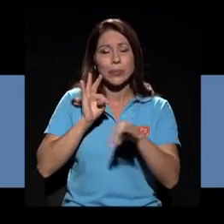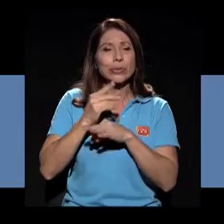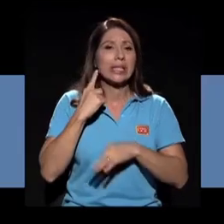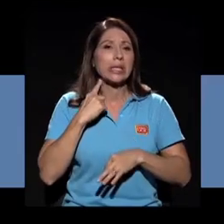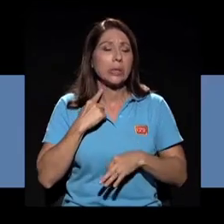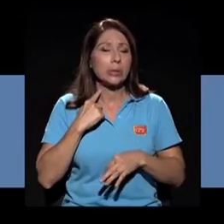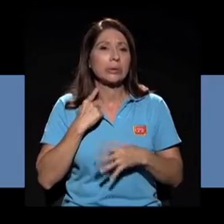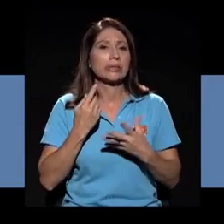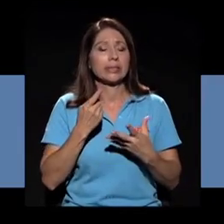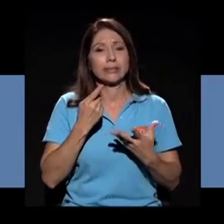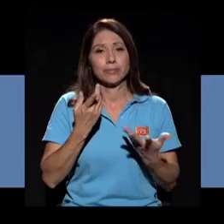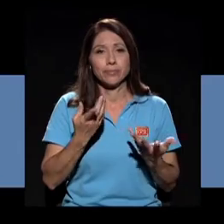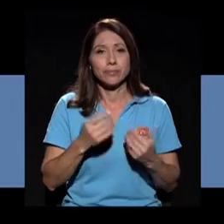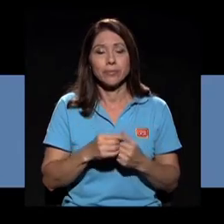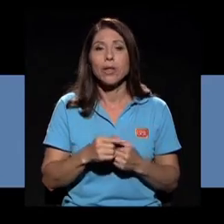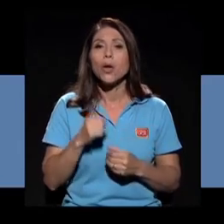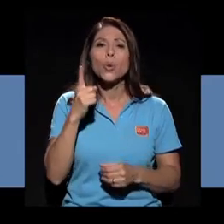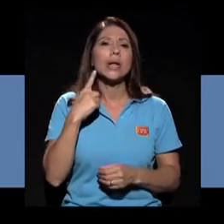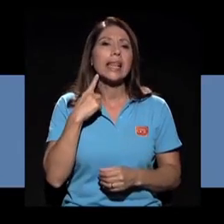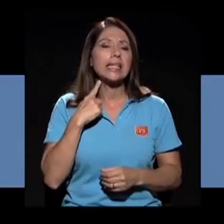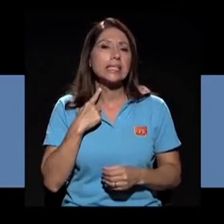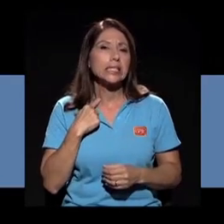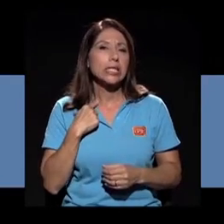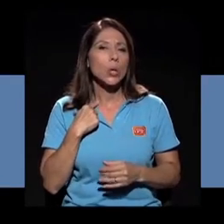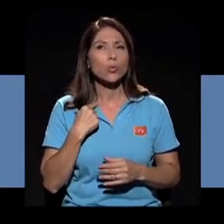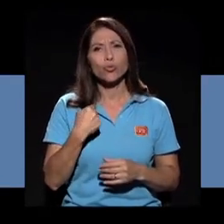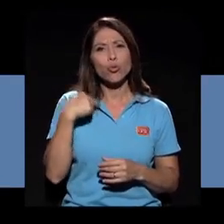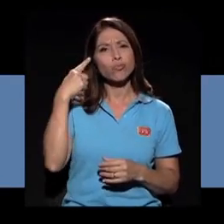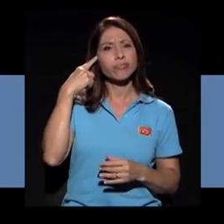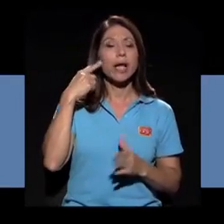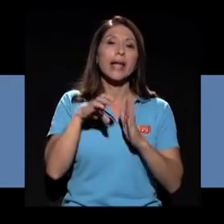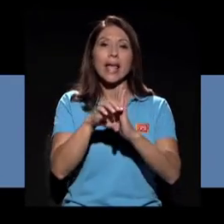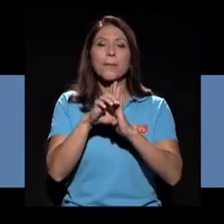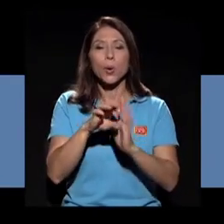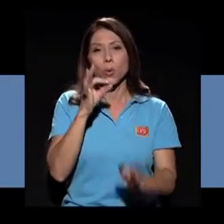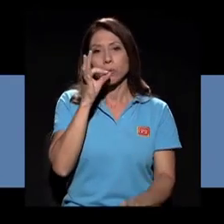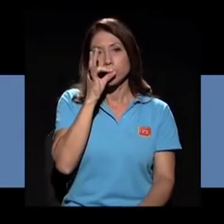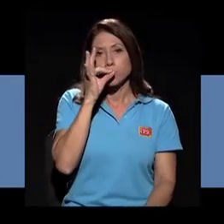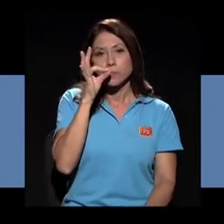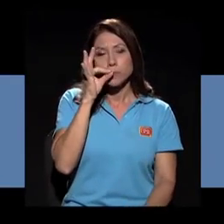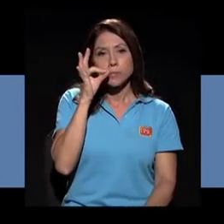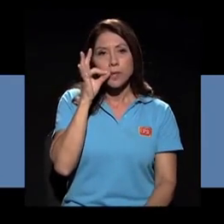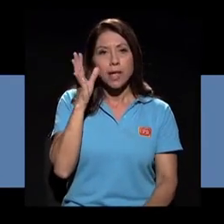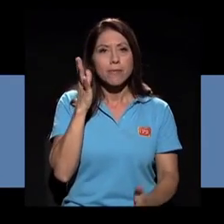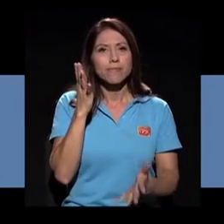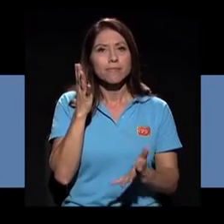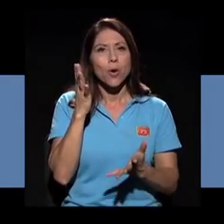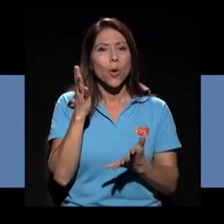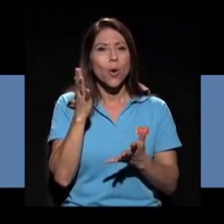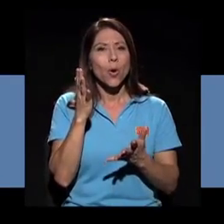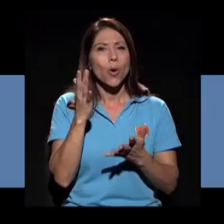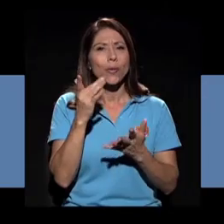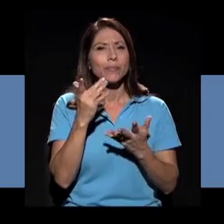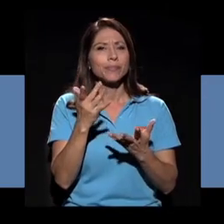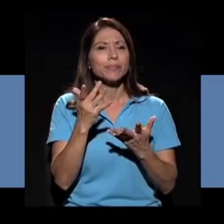montón. Una adicción para mí es más que todo como un ejemplo, la marihuana, sino que es algo que